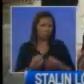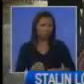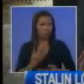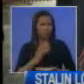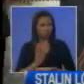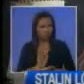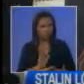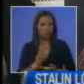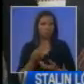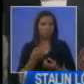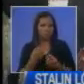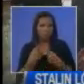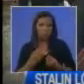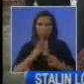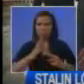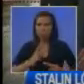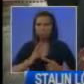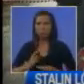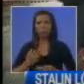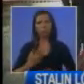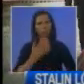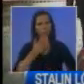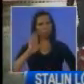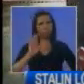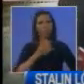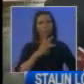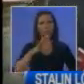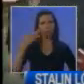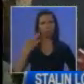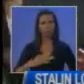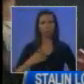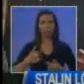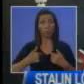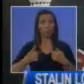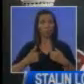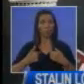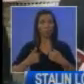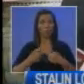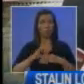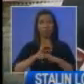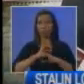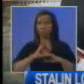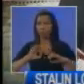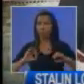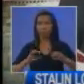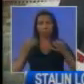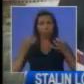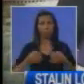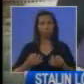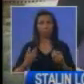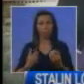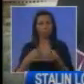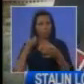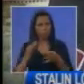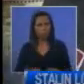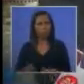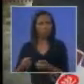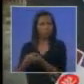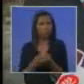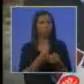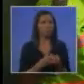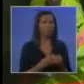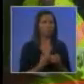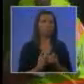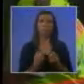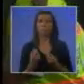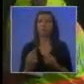palabra, y que además quiere dejar todo en claro hasta el final. Toda la colaboración está presente aquí y las veces que sean